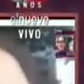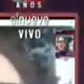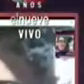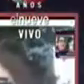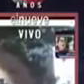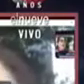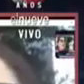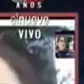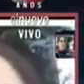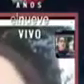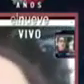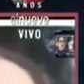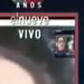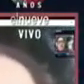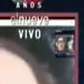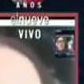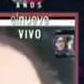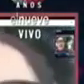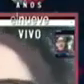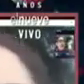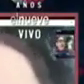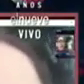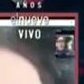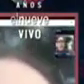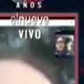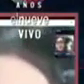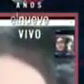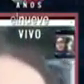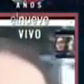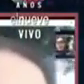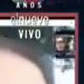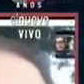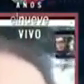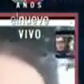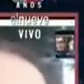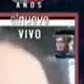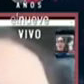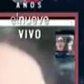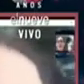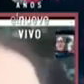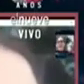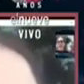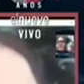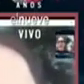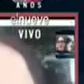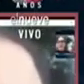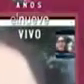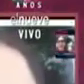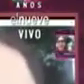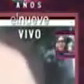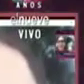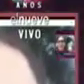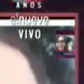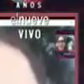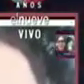familia, pero yo puedo salir en la calle, yo puedo hacer lo que quiera. Yo cuido. Ahora, no ese hospital que tenés ahí cerca, ya que nos